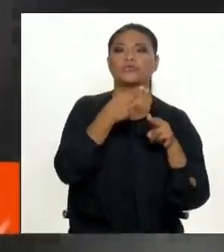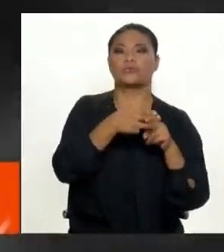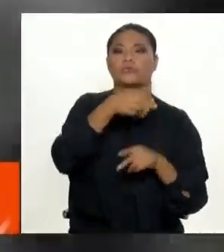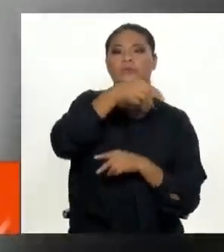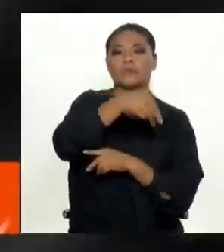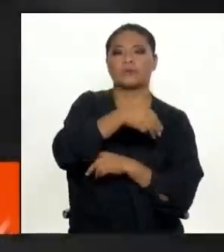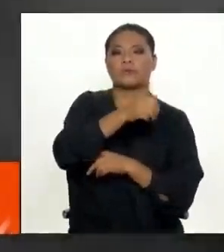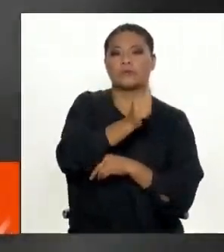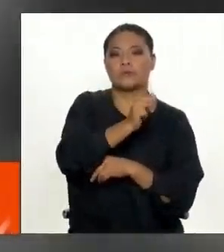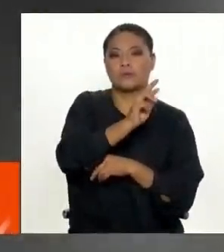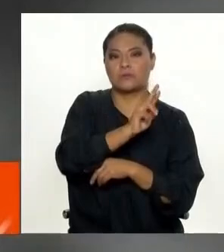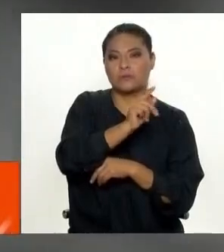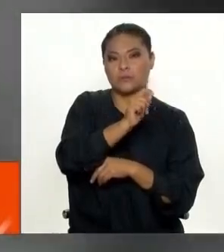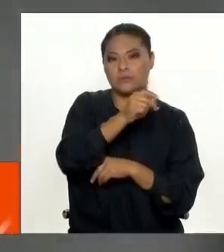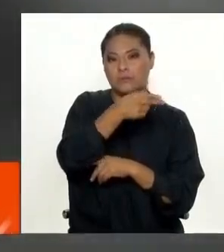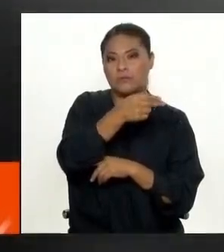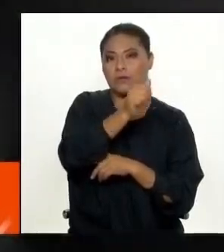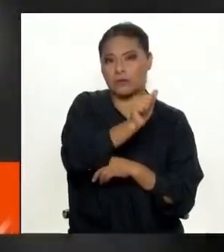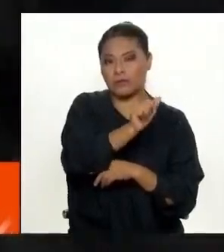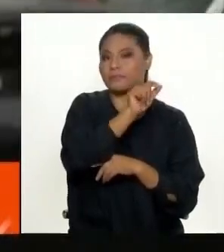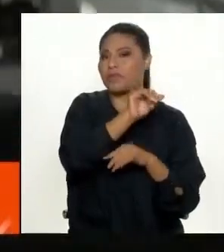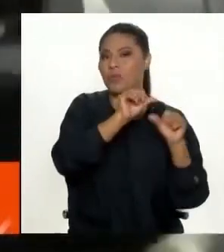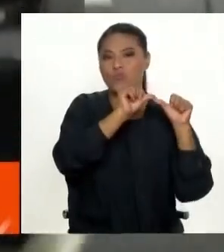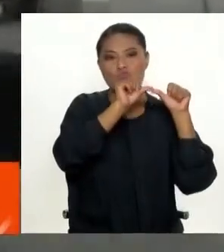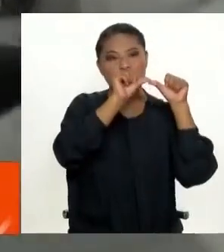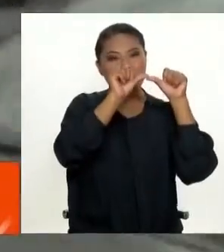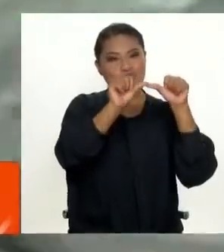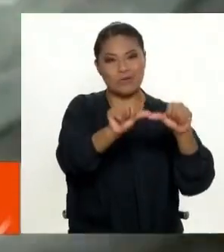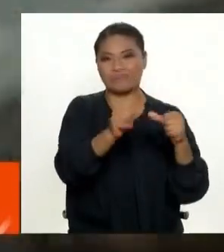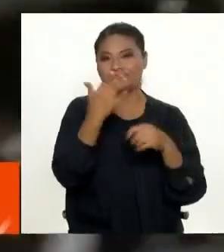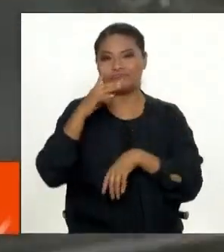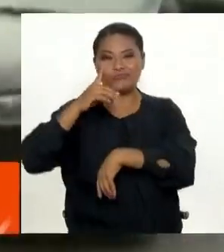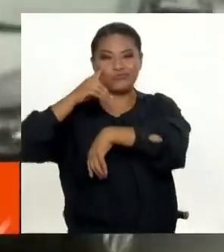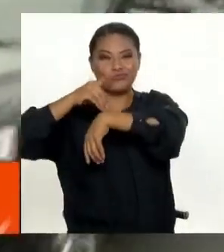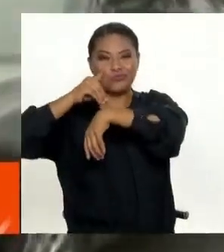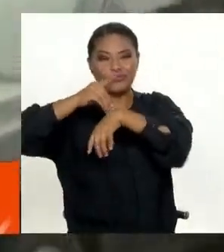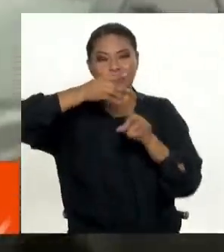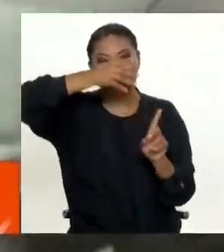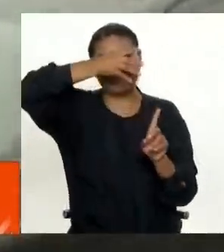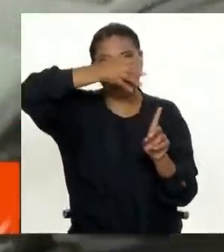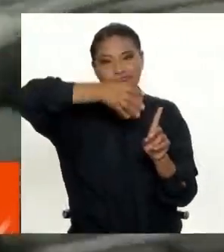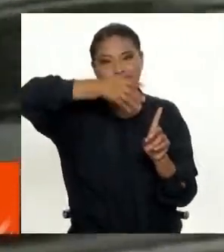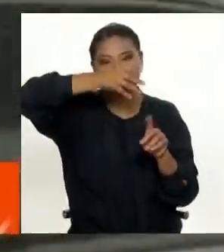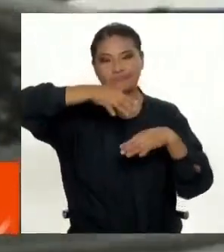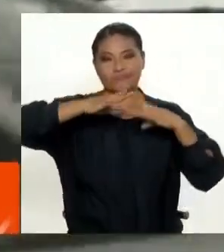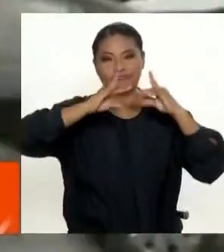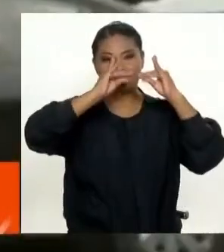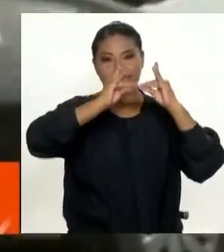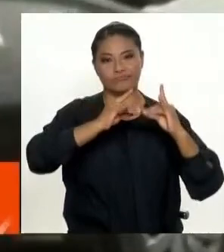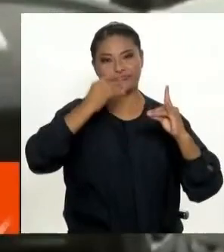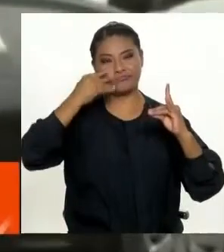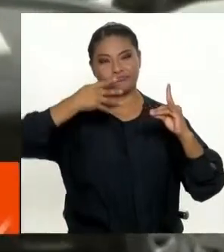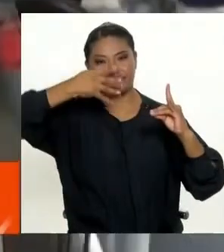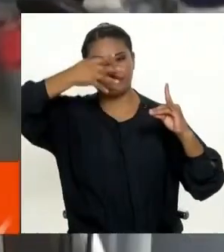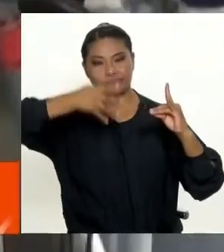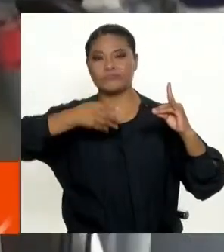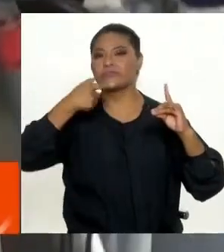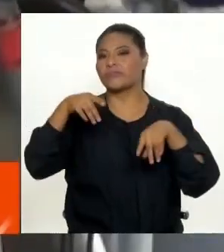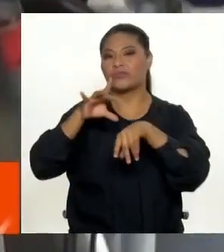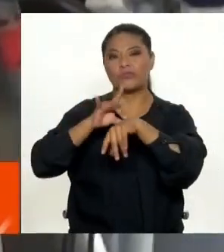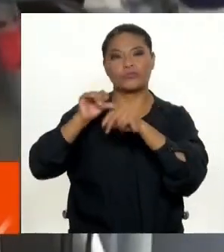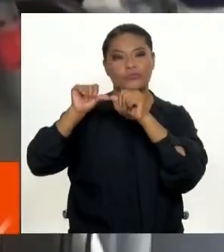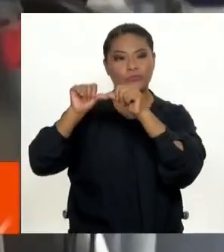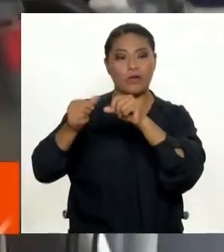Marta Flores Fierro. Ella continúa en evaluación tras resultar herida durante la operación policial que frustró un secuestro en Los